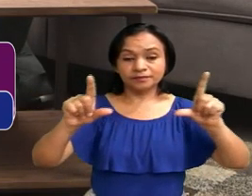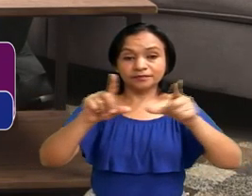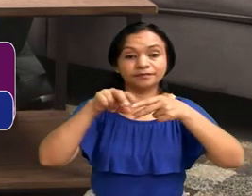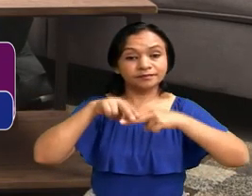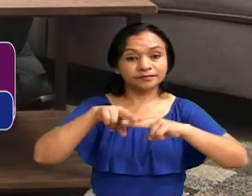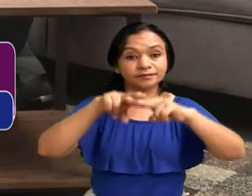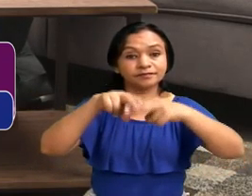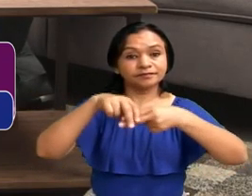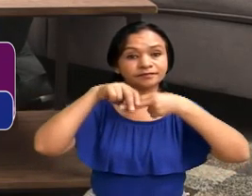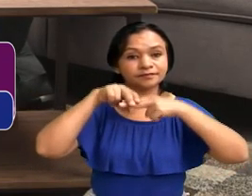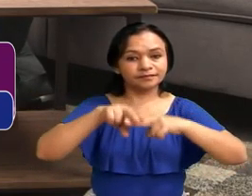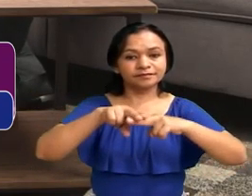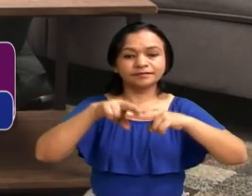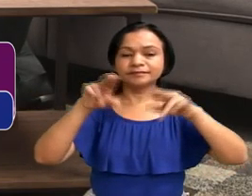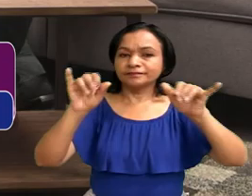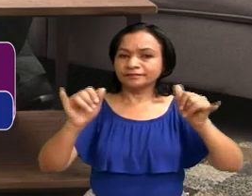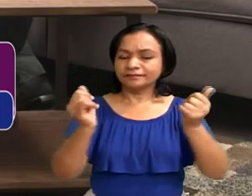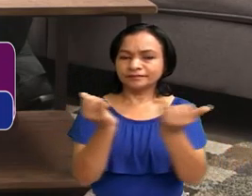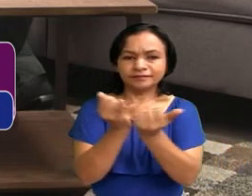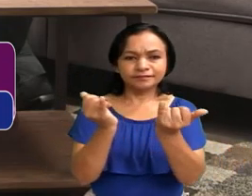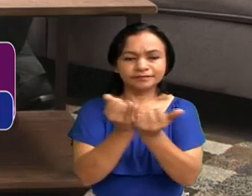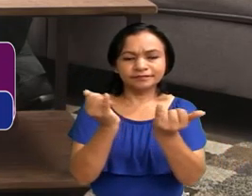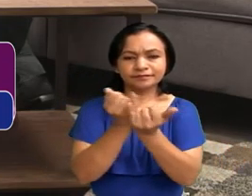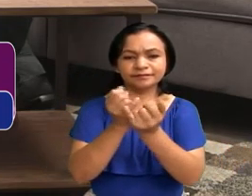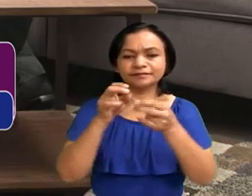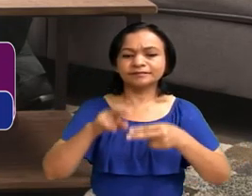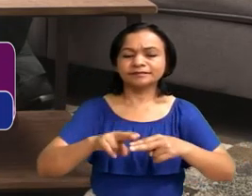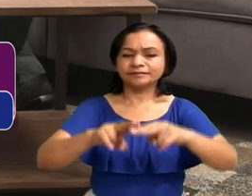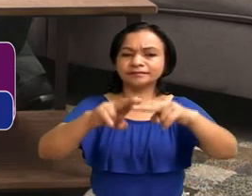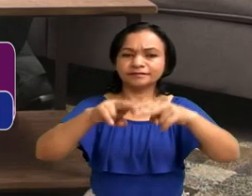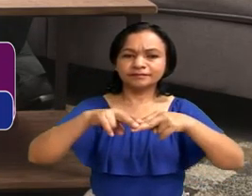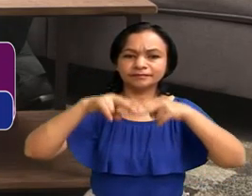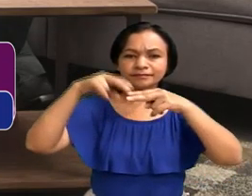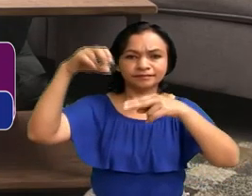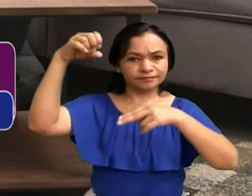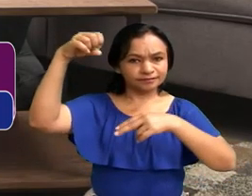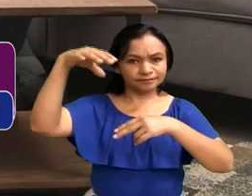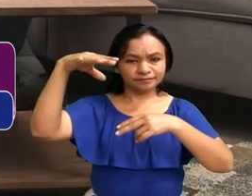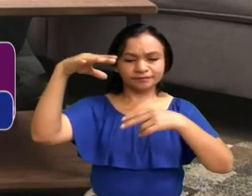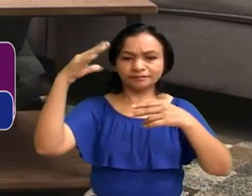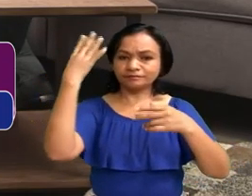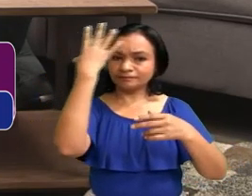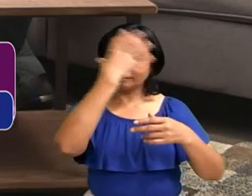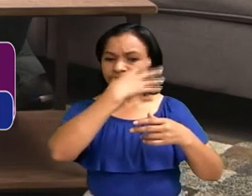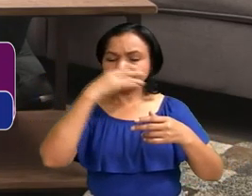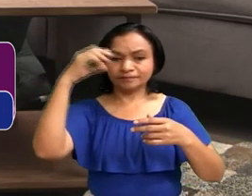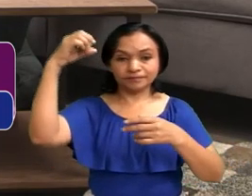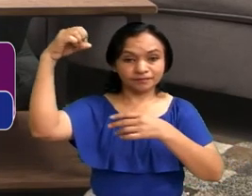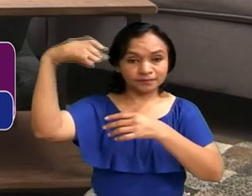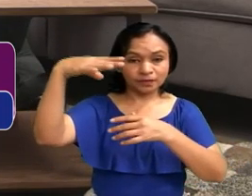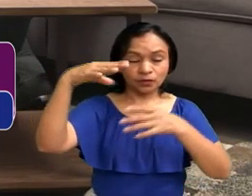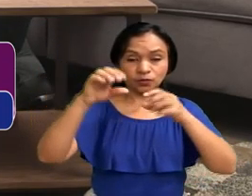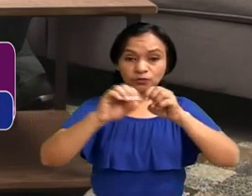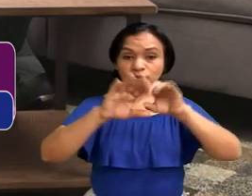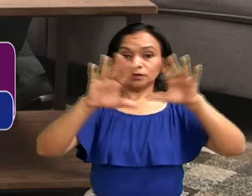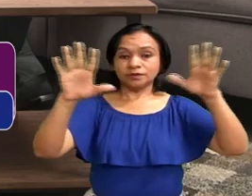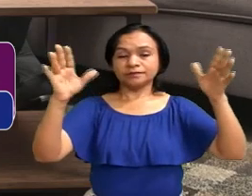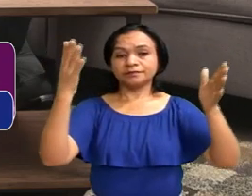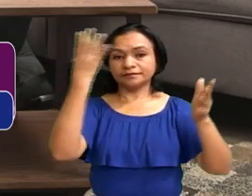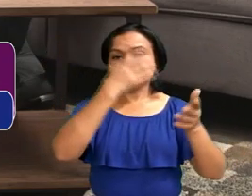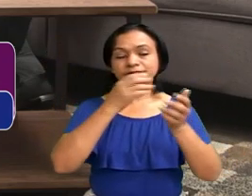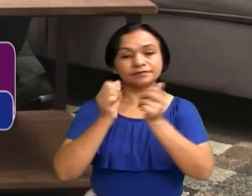centros deportivos, igual los parques, visto todos los parques bien iluminados. Entonces, los compañeros